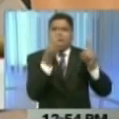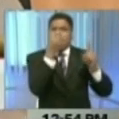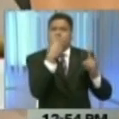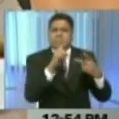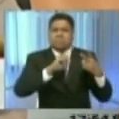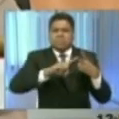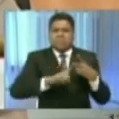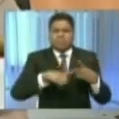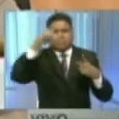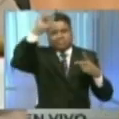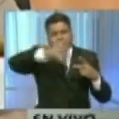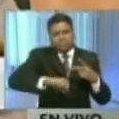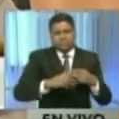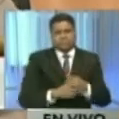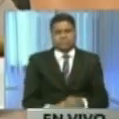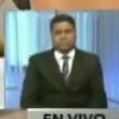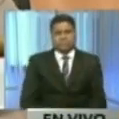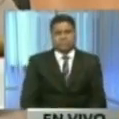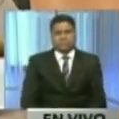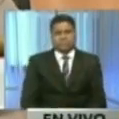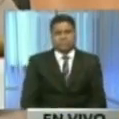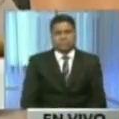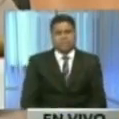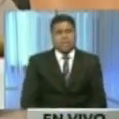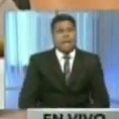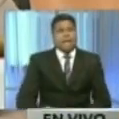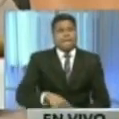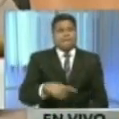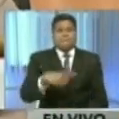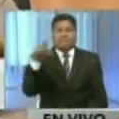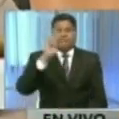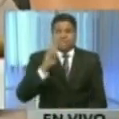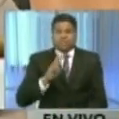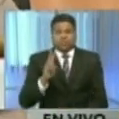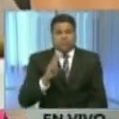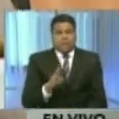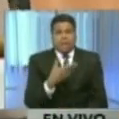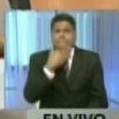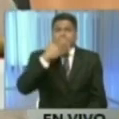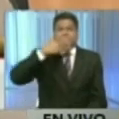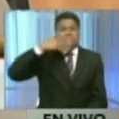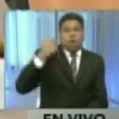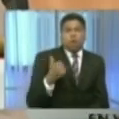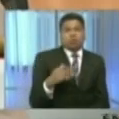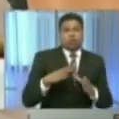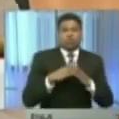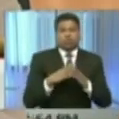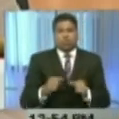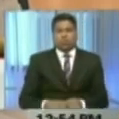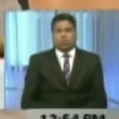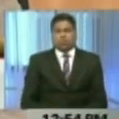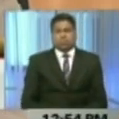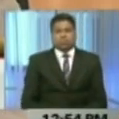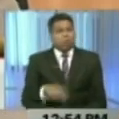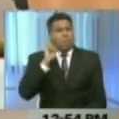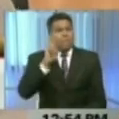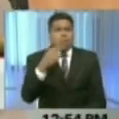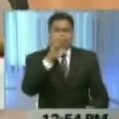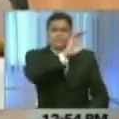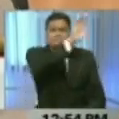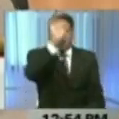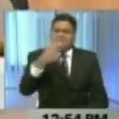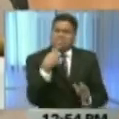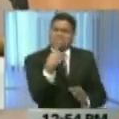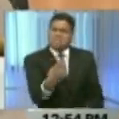entre uno de los más aventajados en ese sentido. Sin embargo, yo veo allí países que se han